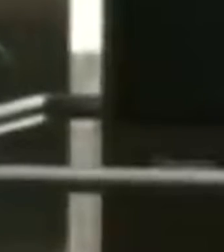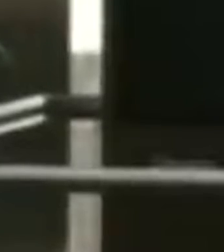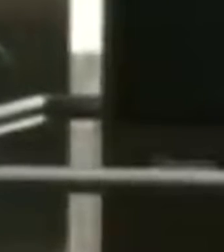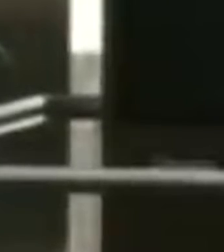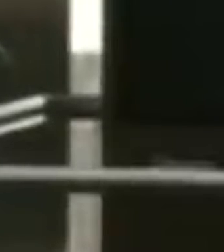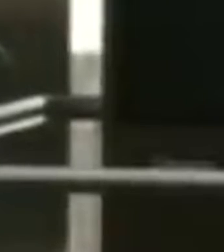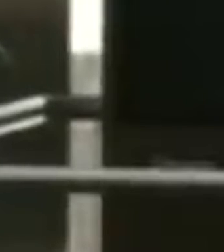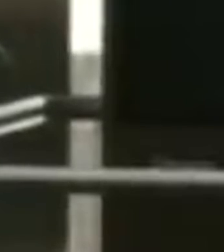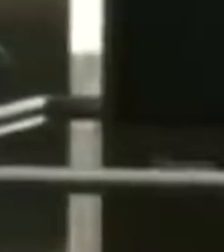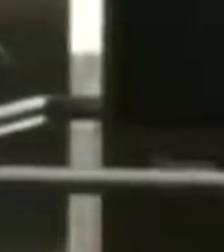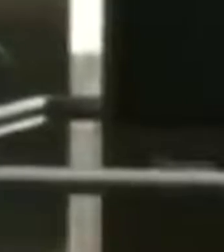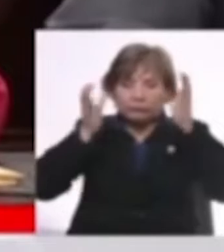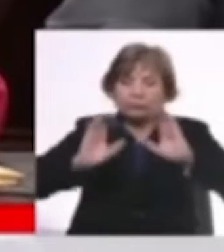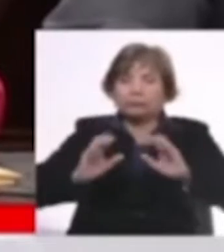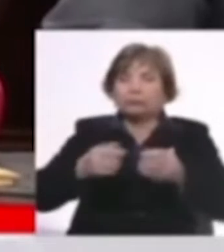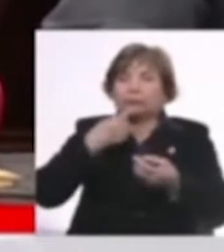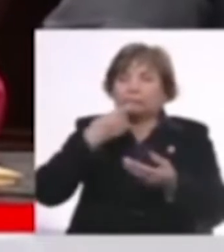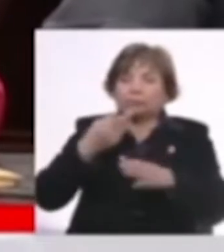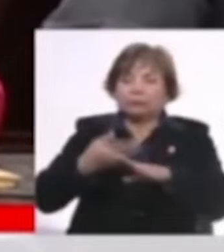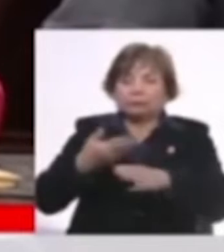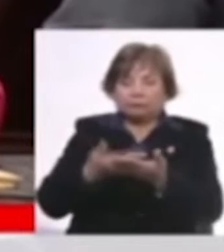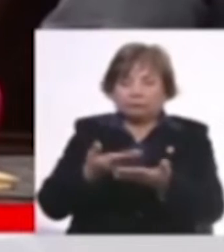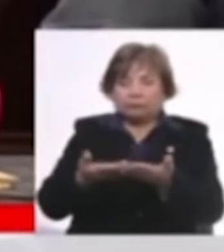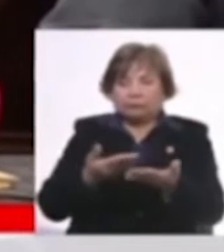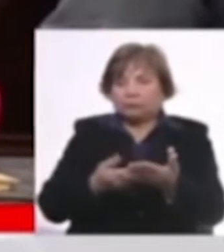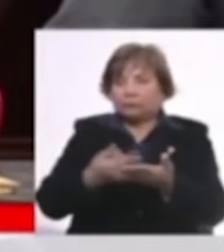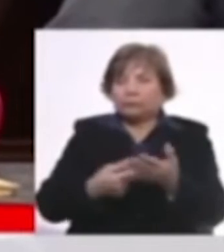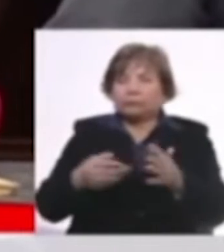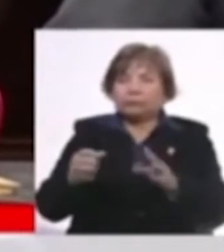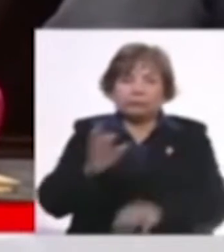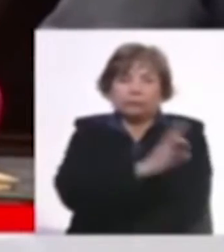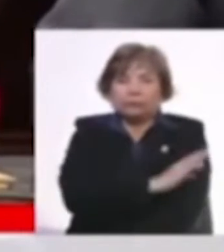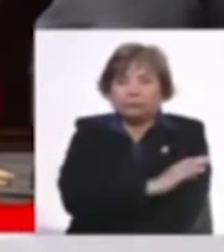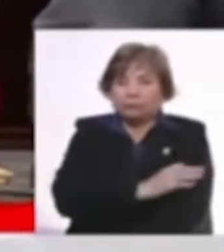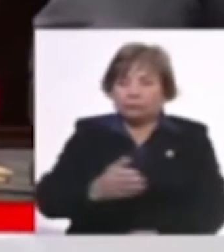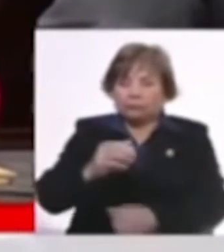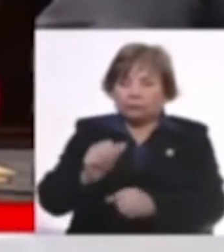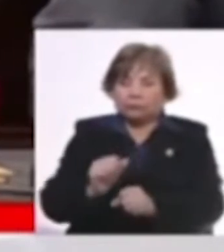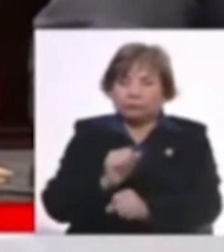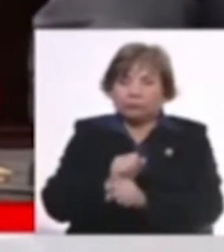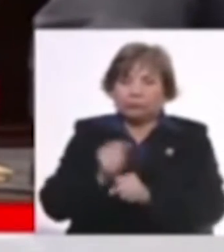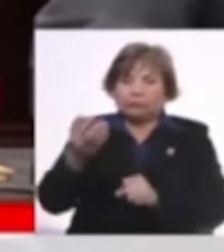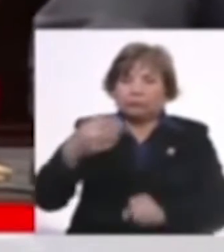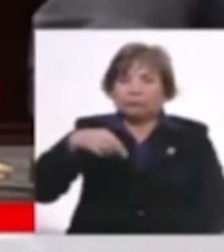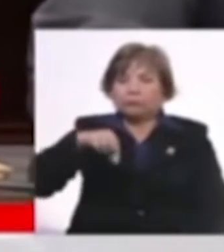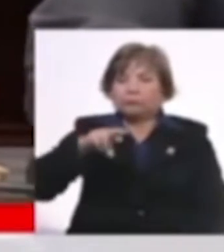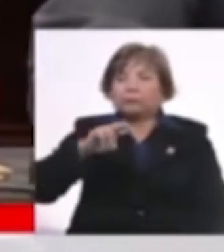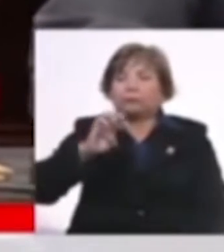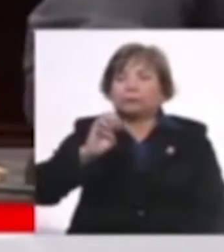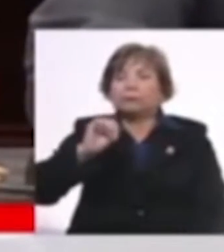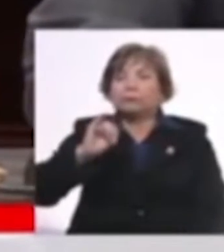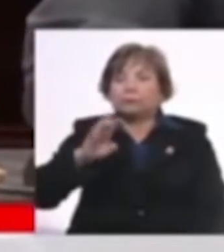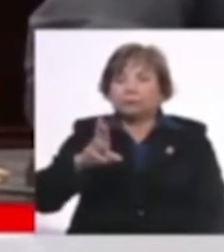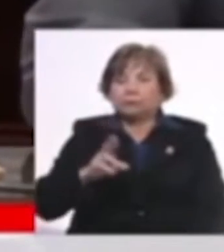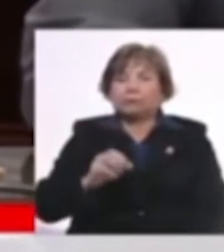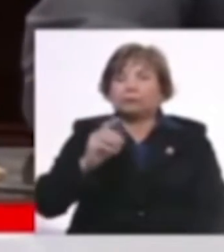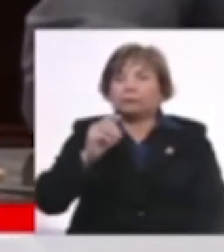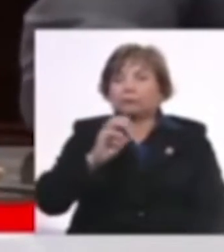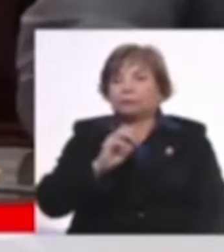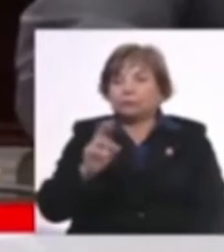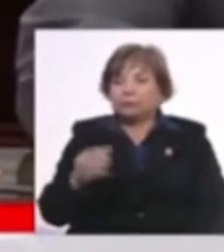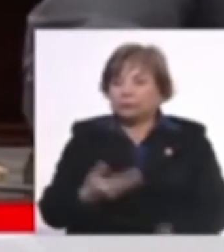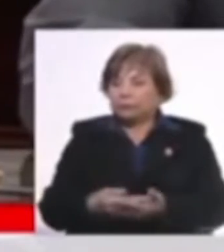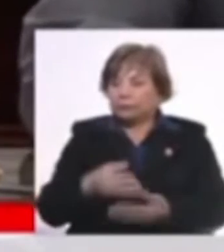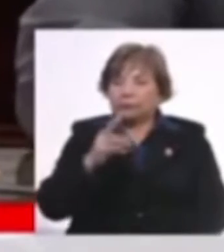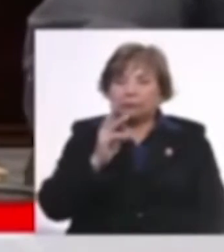fiscalización del parlamento poner a la comisión de fiscalización citar al premier a nivel torres y al actual ministro del interior-